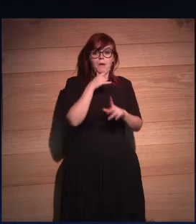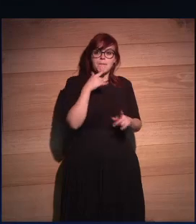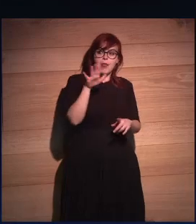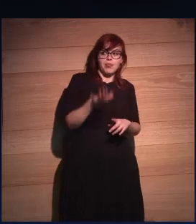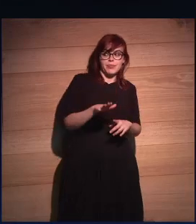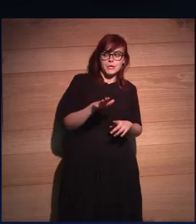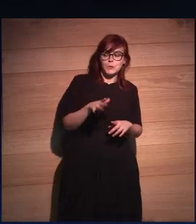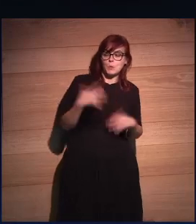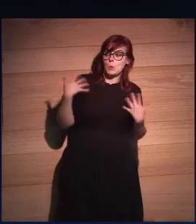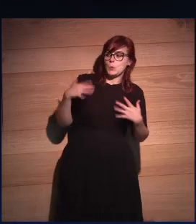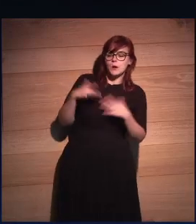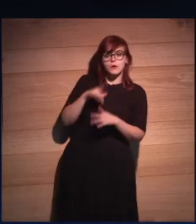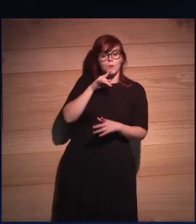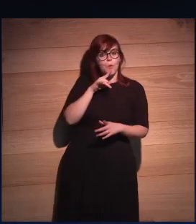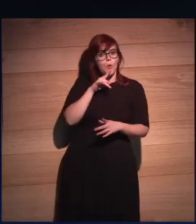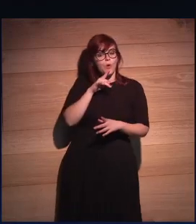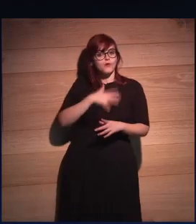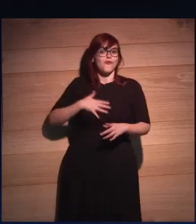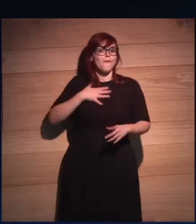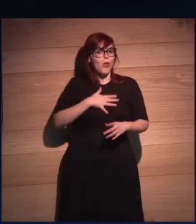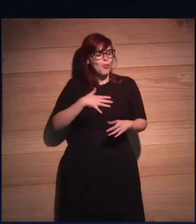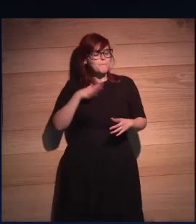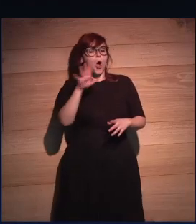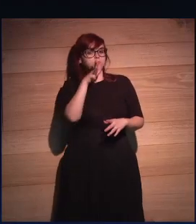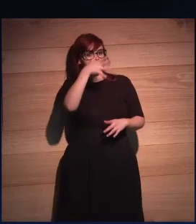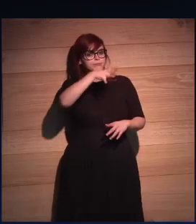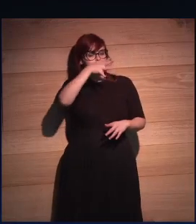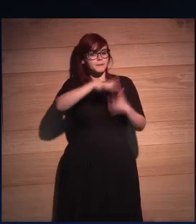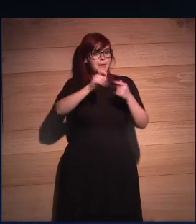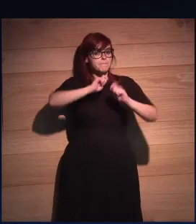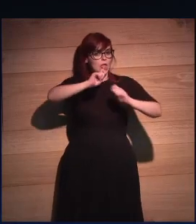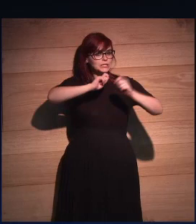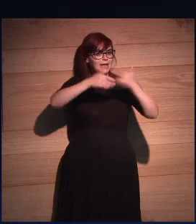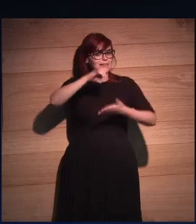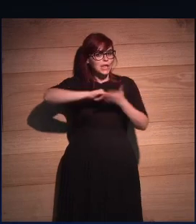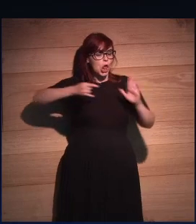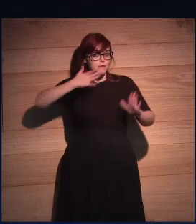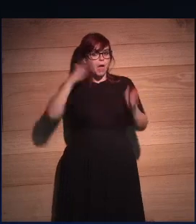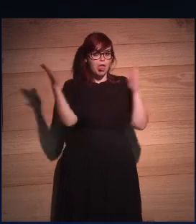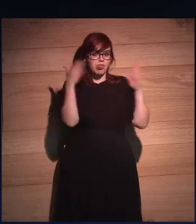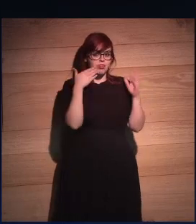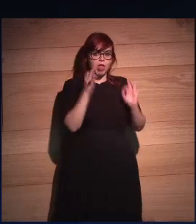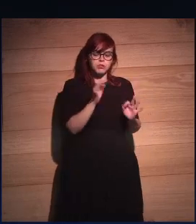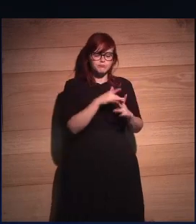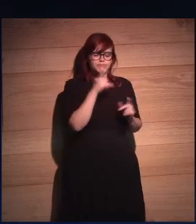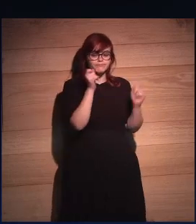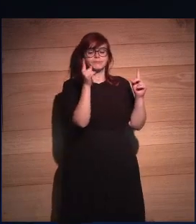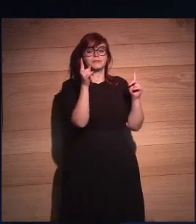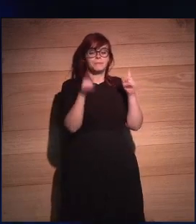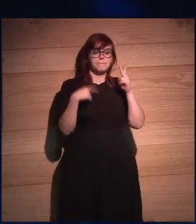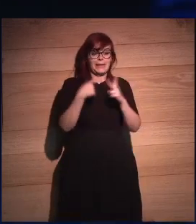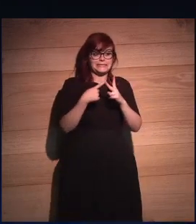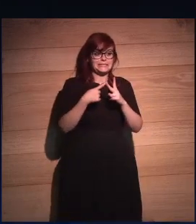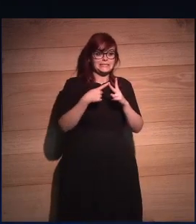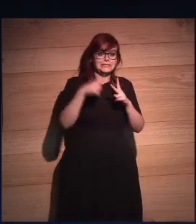silla, ¿no? Me puso en un lugar bastante más cómodo, y creo que a todos los periodistas tecnológicos de mi generación también, ¿no? Pero también es verdad